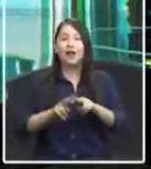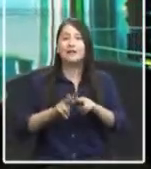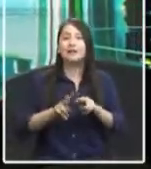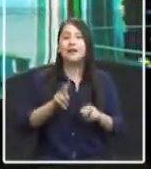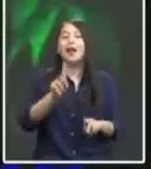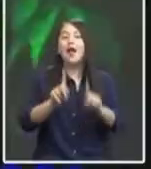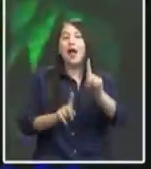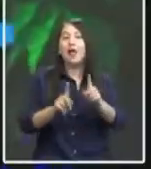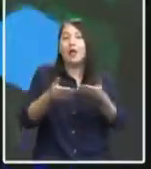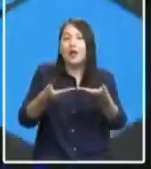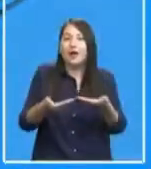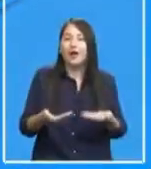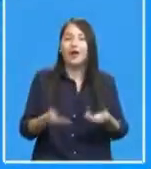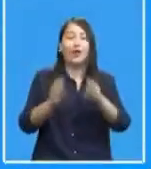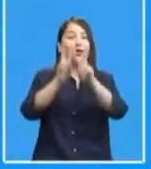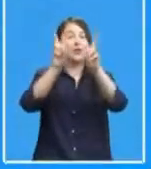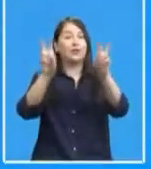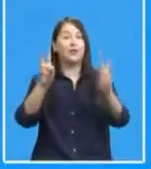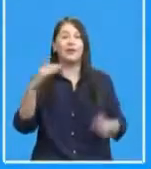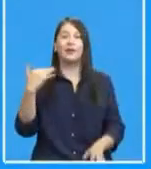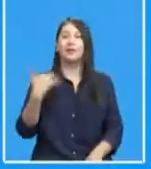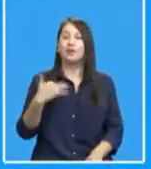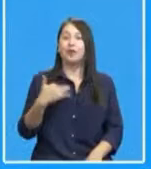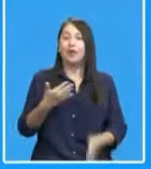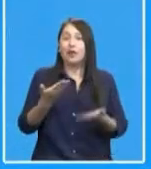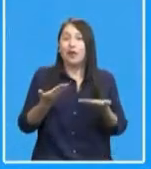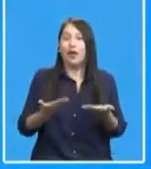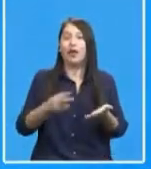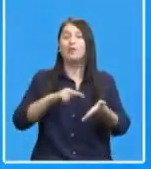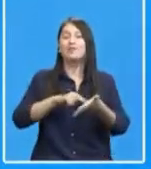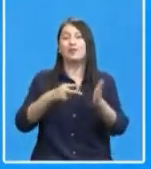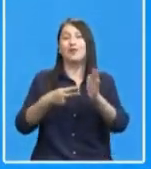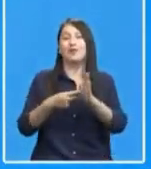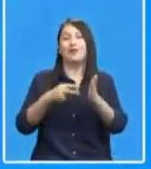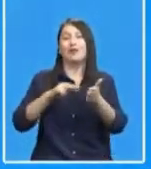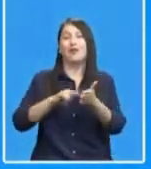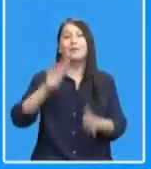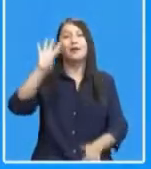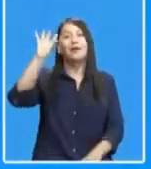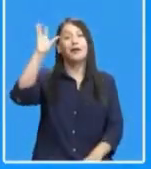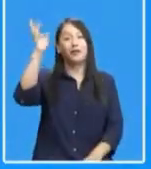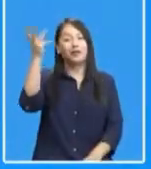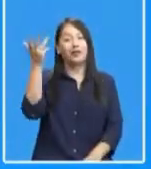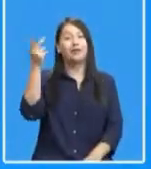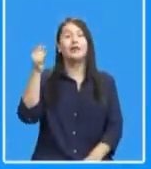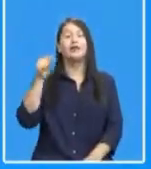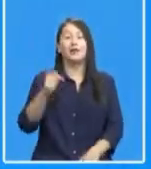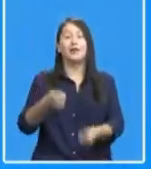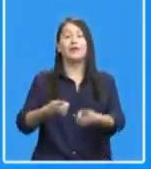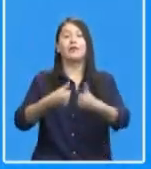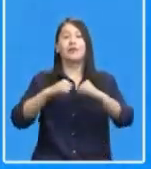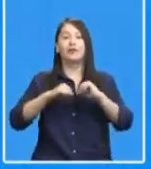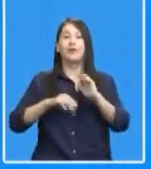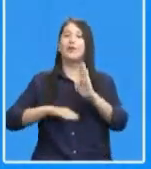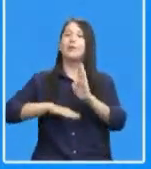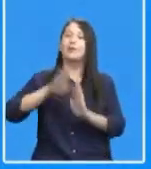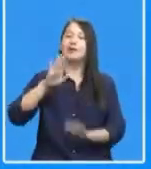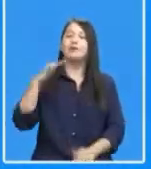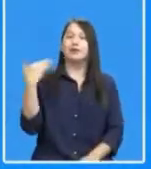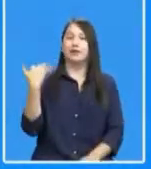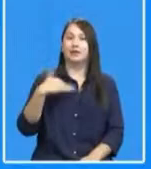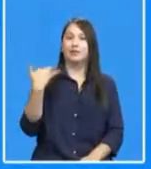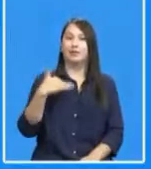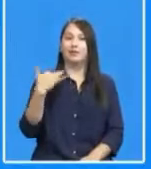un tema tan relevante como lo es la actual crisis climática y que sin duda va a ser uno de los desafíos más importantes